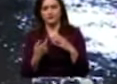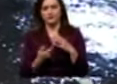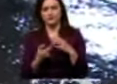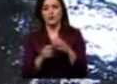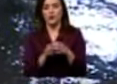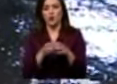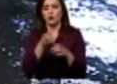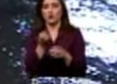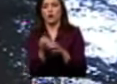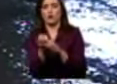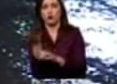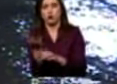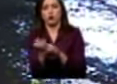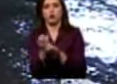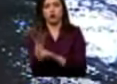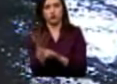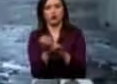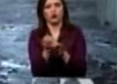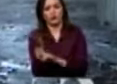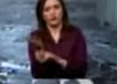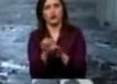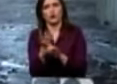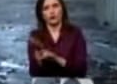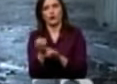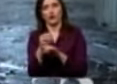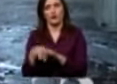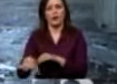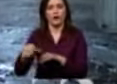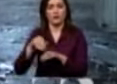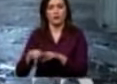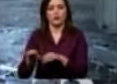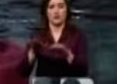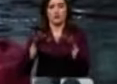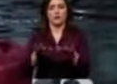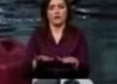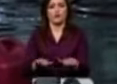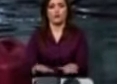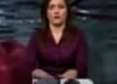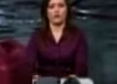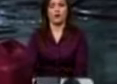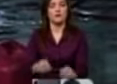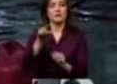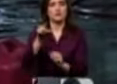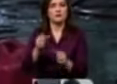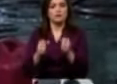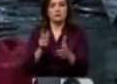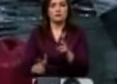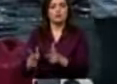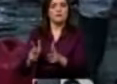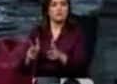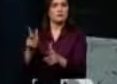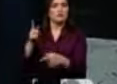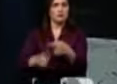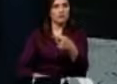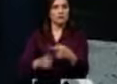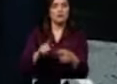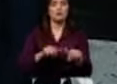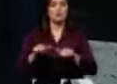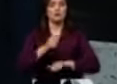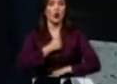recién se culminaron los trabajos de limpieza, pero aún los vehículos no pueden ingresar a esa zona. El administrador